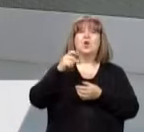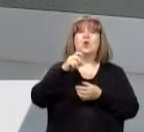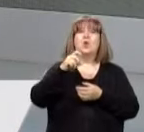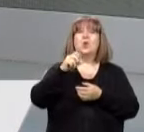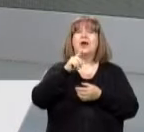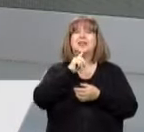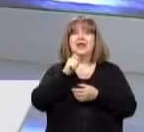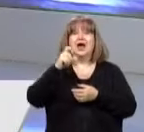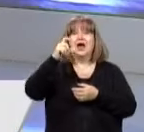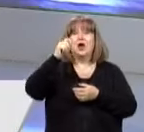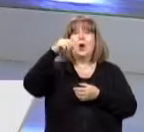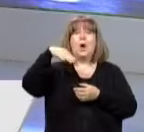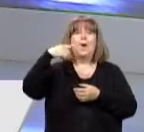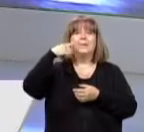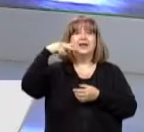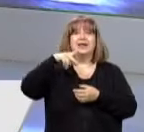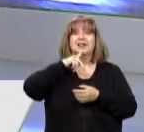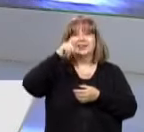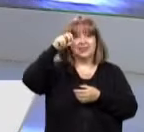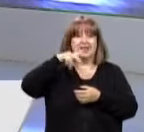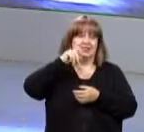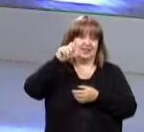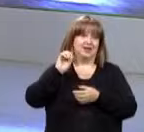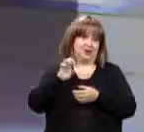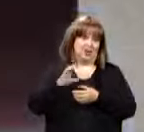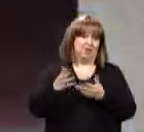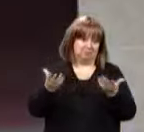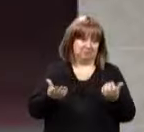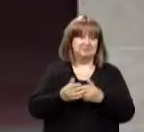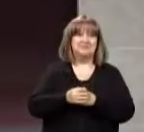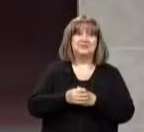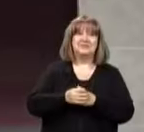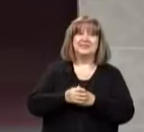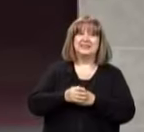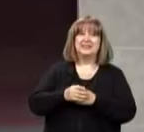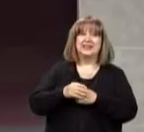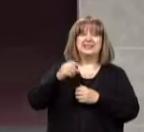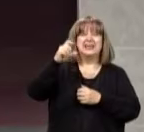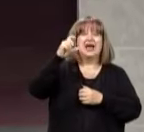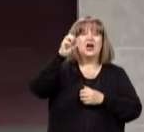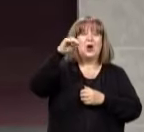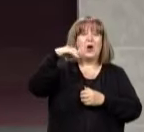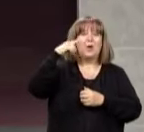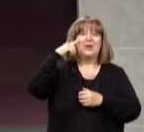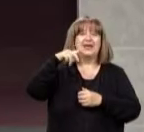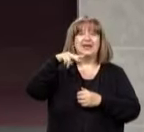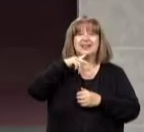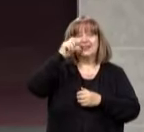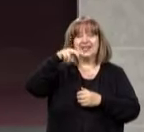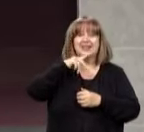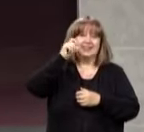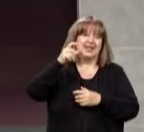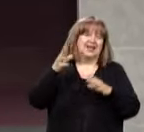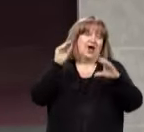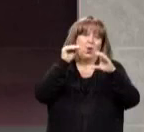cuenta comitente que es horrible el nombre es una cuenta uno dice comitente y ya no sé no sé se imagina otra cosa es una cuenta